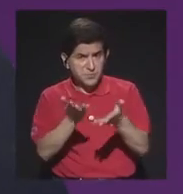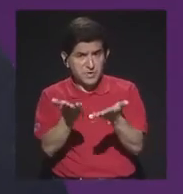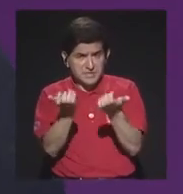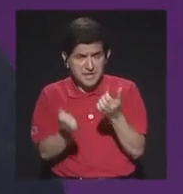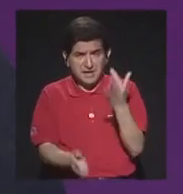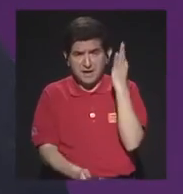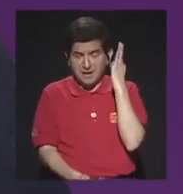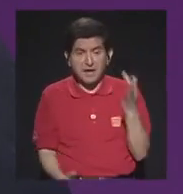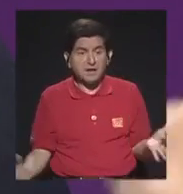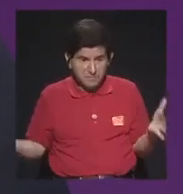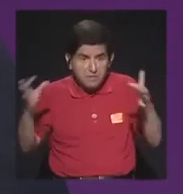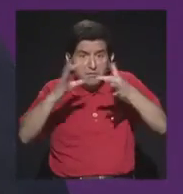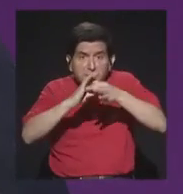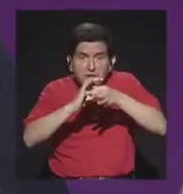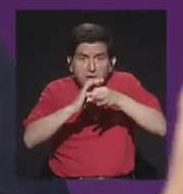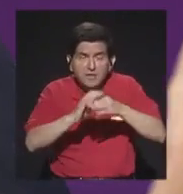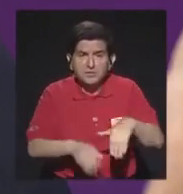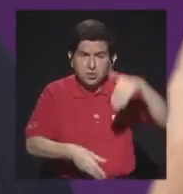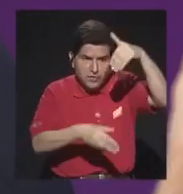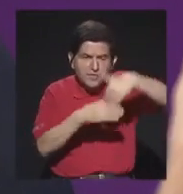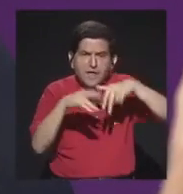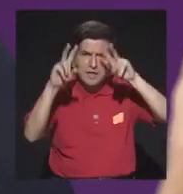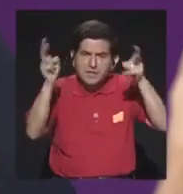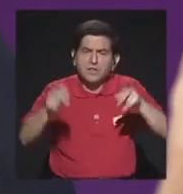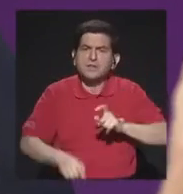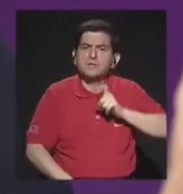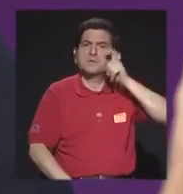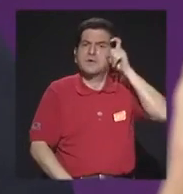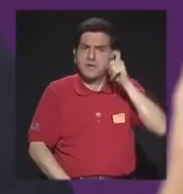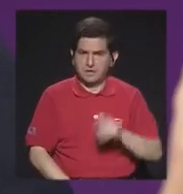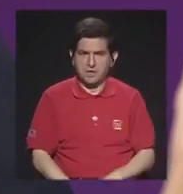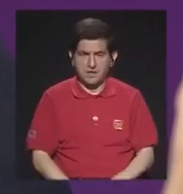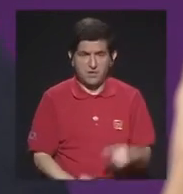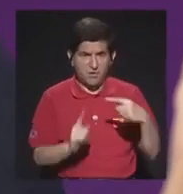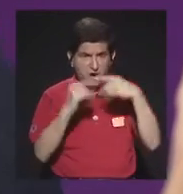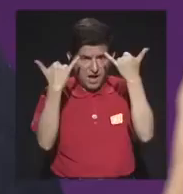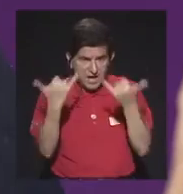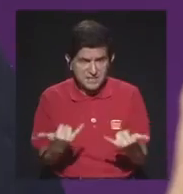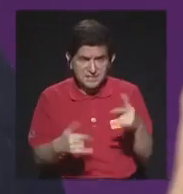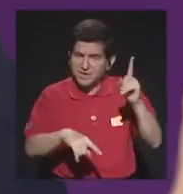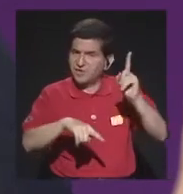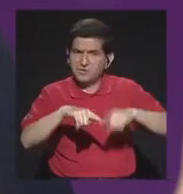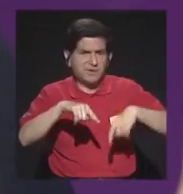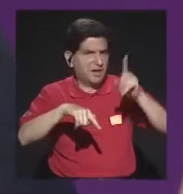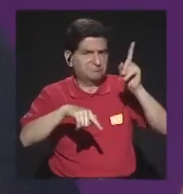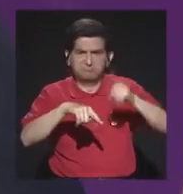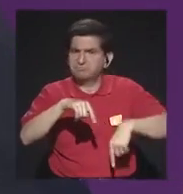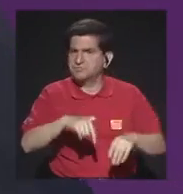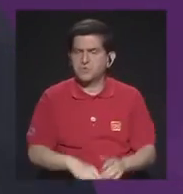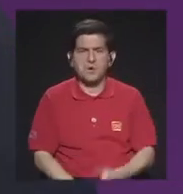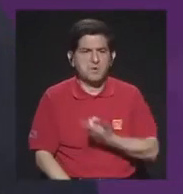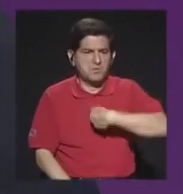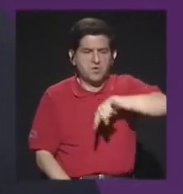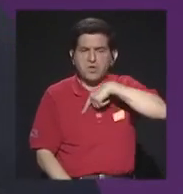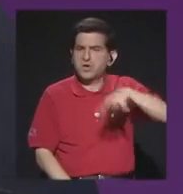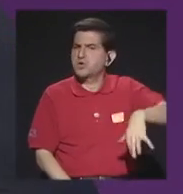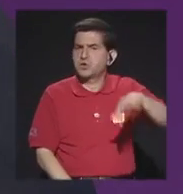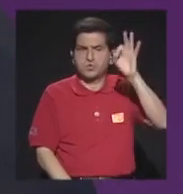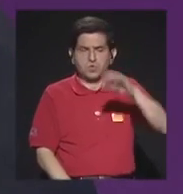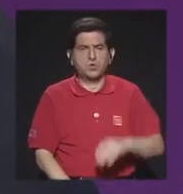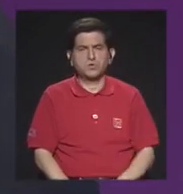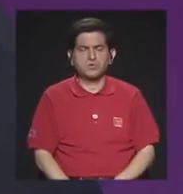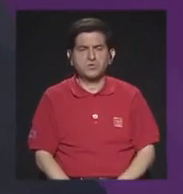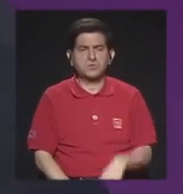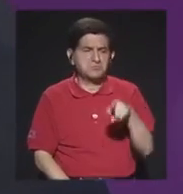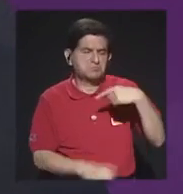mujeres tenían que ver enmarcadas dentro del tema de género, cosa que hasta ahora no logramos encontrar, ¿verdad? Pues en los